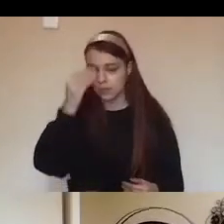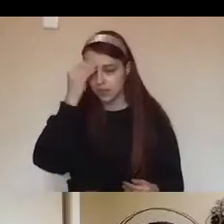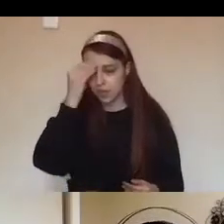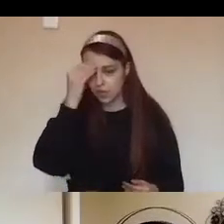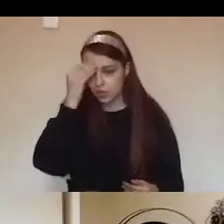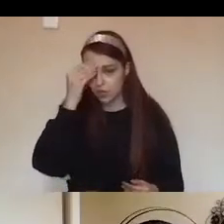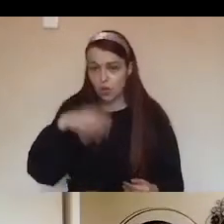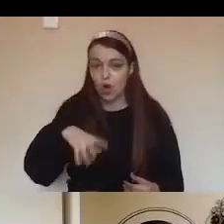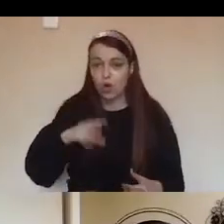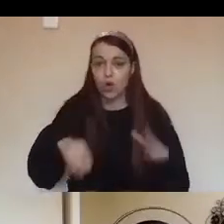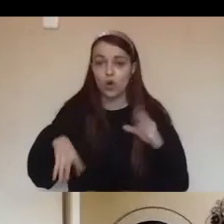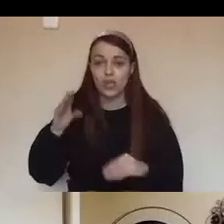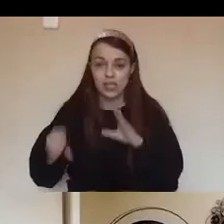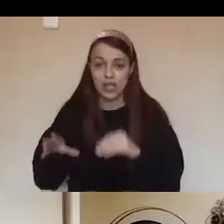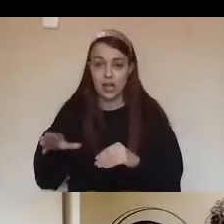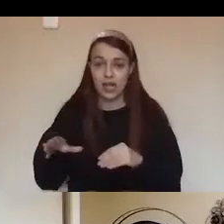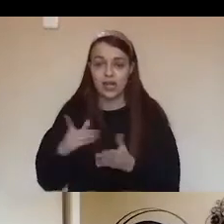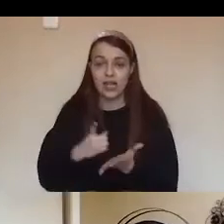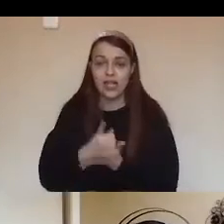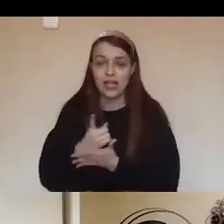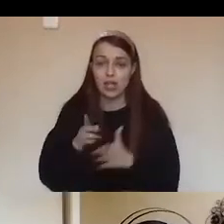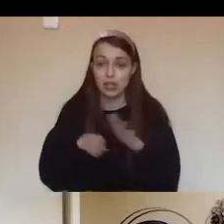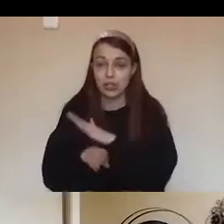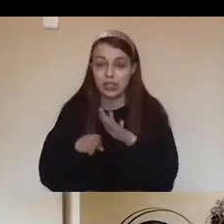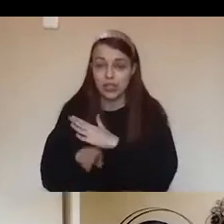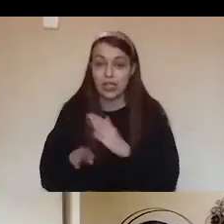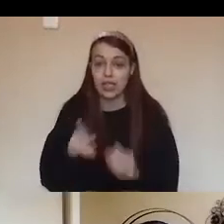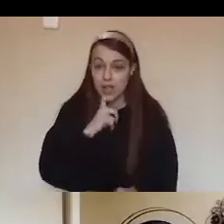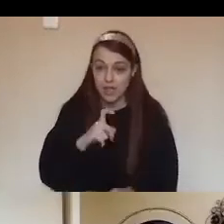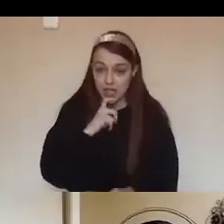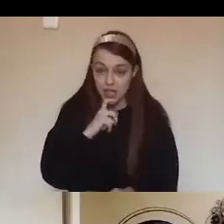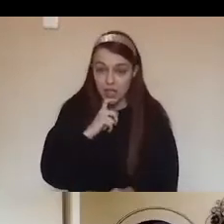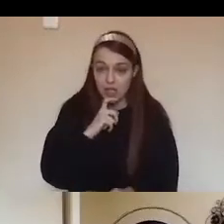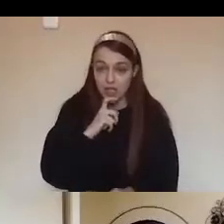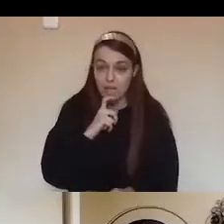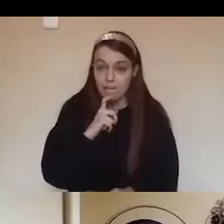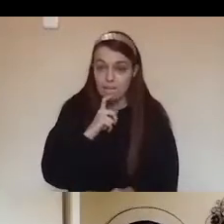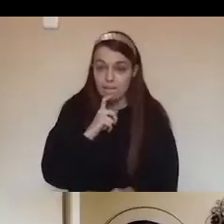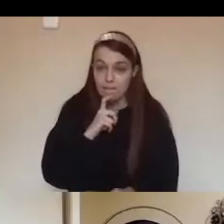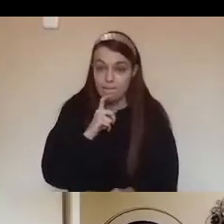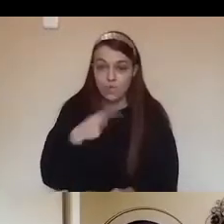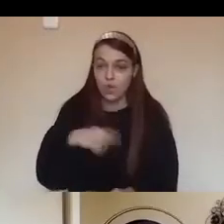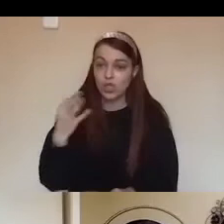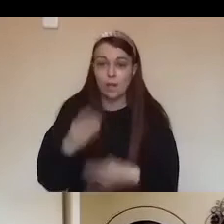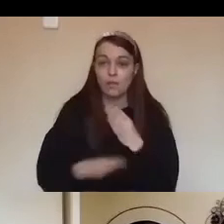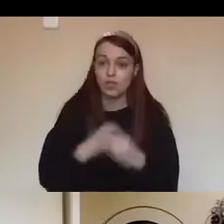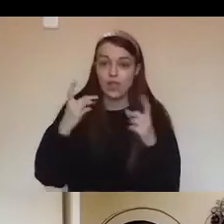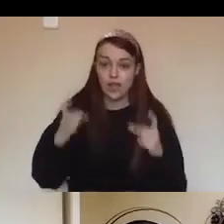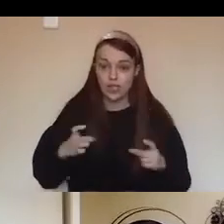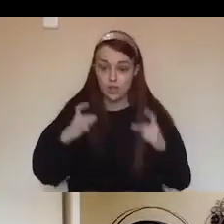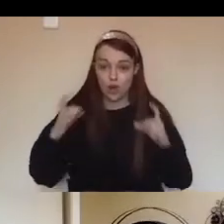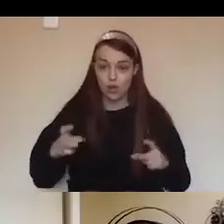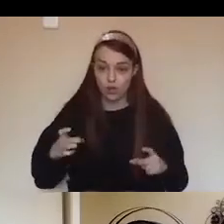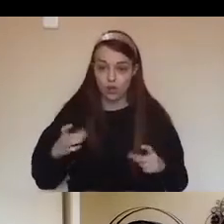en terrenos de difícil acceso. Pero si, bueno, tenemos que hacer un esfuerzo. ¿Cómo planteamos